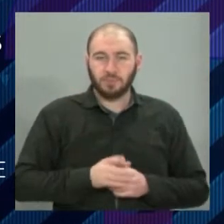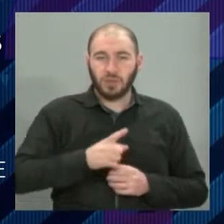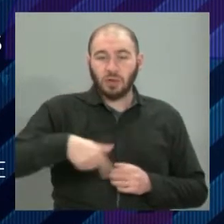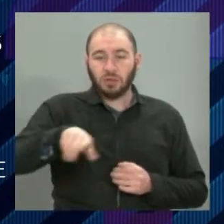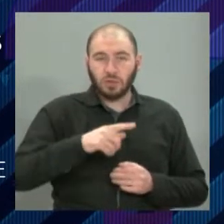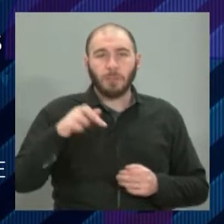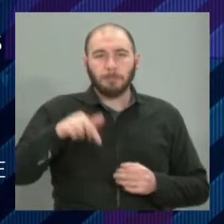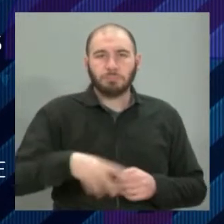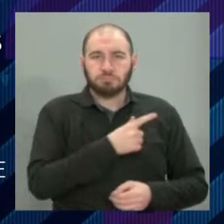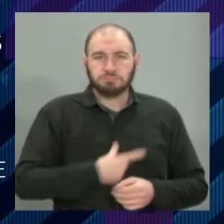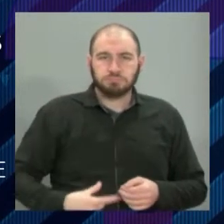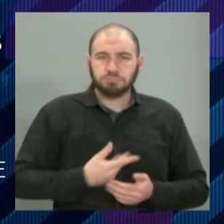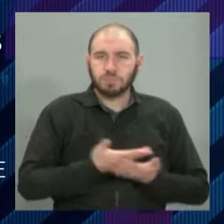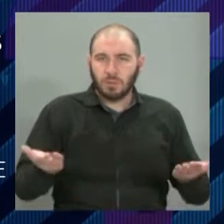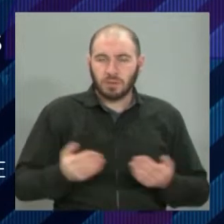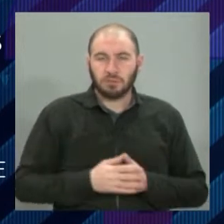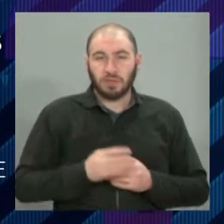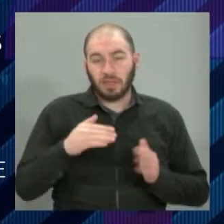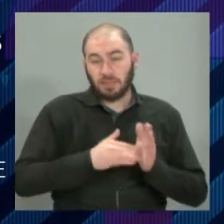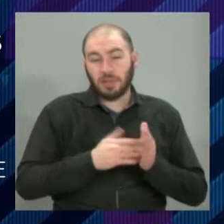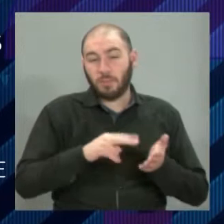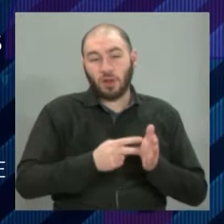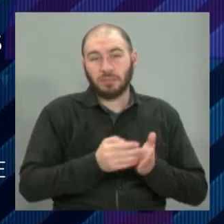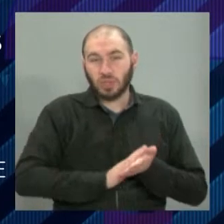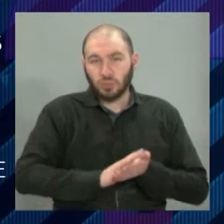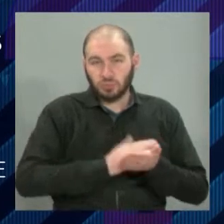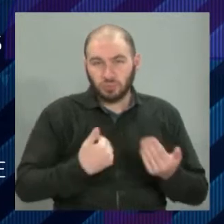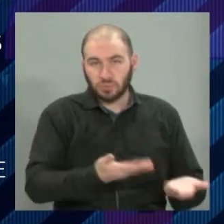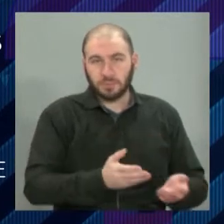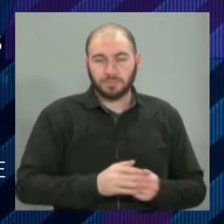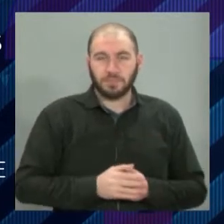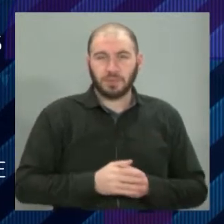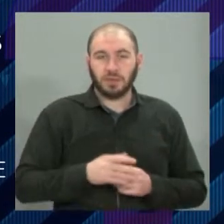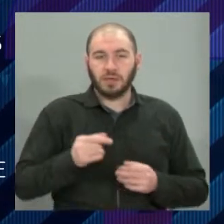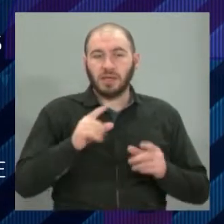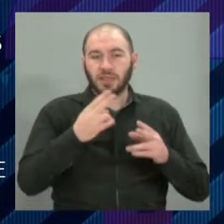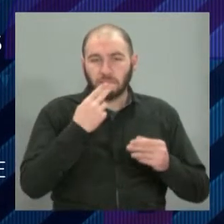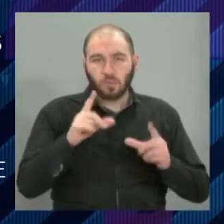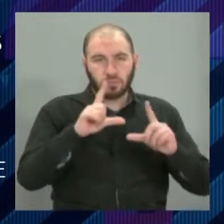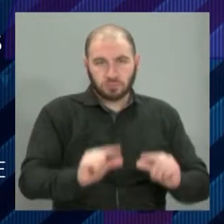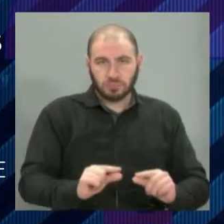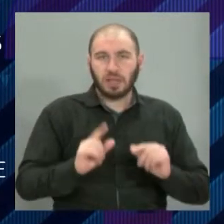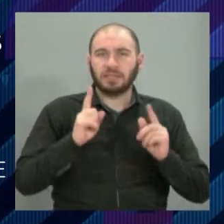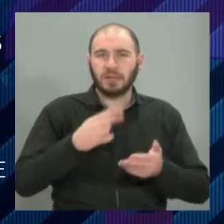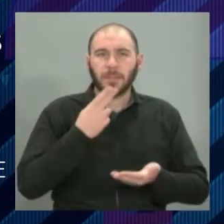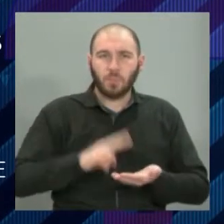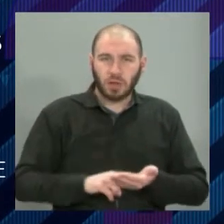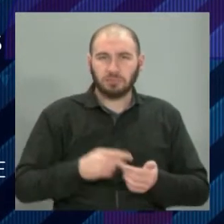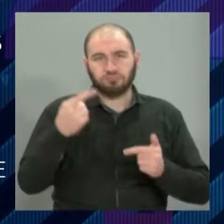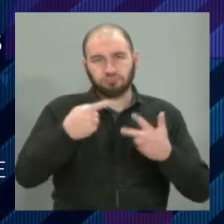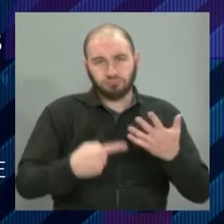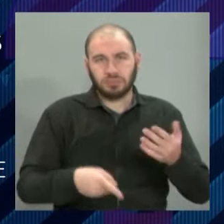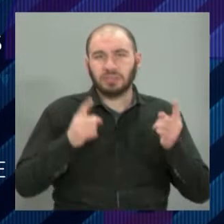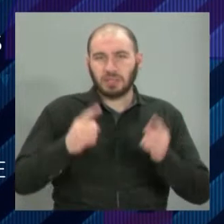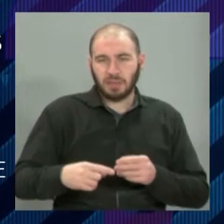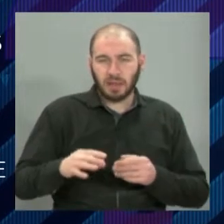pongan sus políticas públicas en función de esta problemática, ¿sí? De descender el tema del consumo, de poner impuestos. Vamos a ir viendo eso